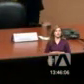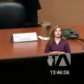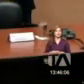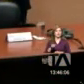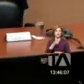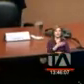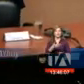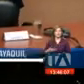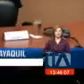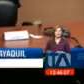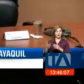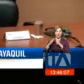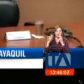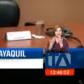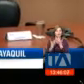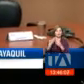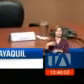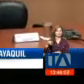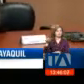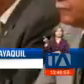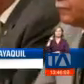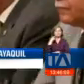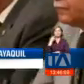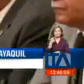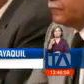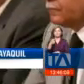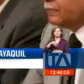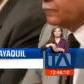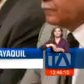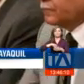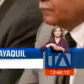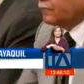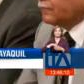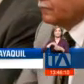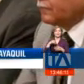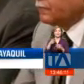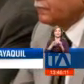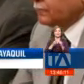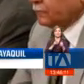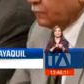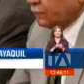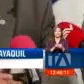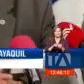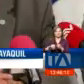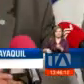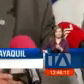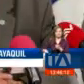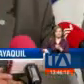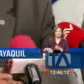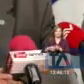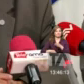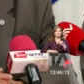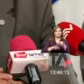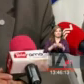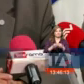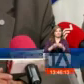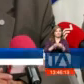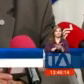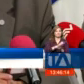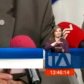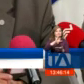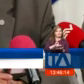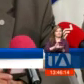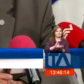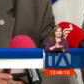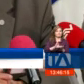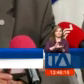Pazley, presidente de la Comisión Interventora, asegura que en este rubro se van presentando significativos atrasos. Para inversión se había asignado